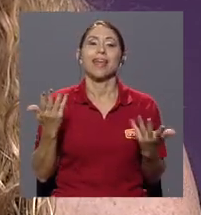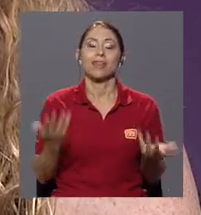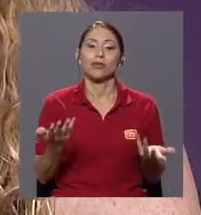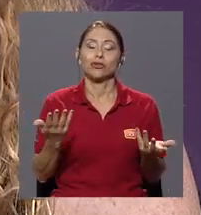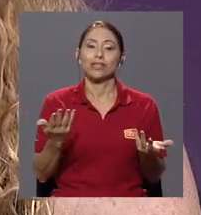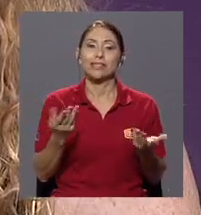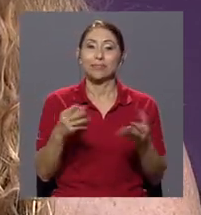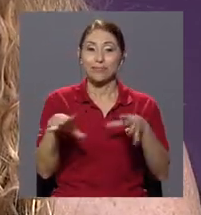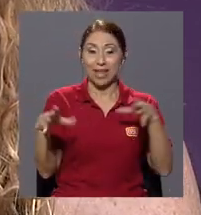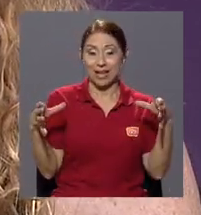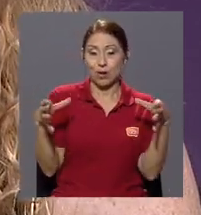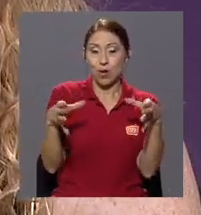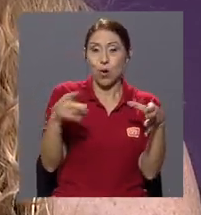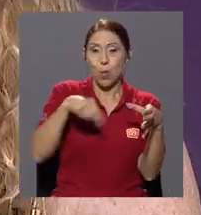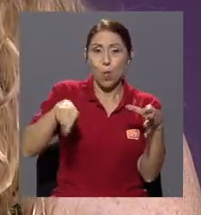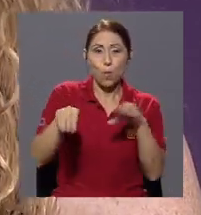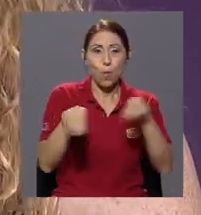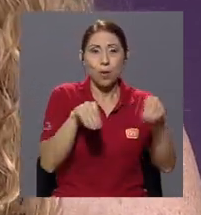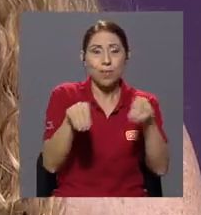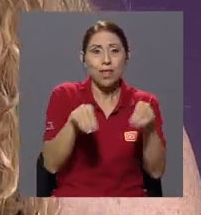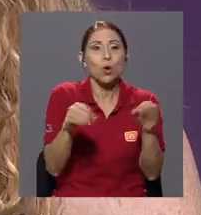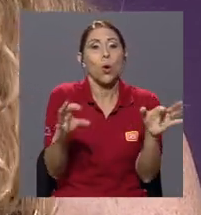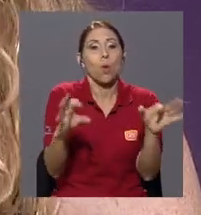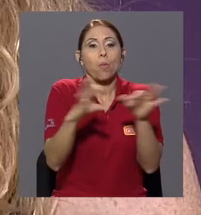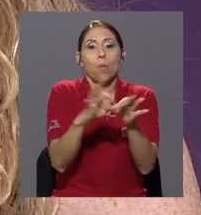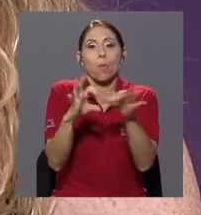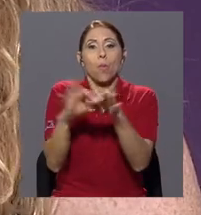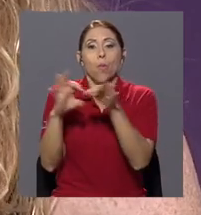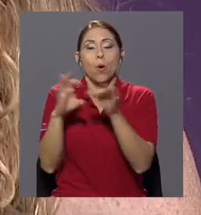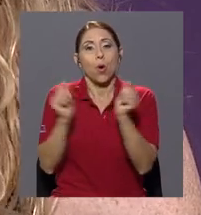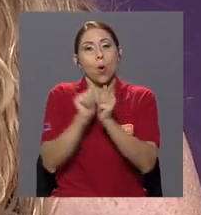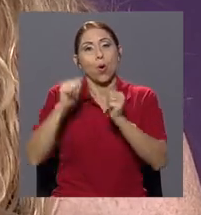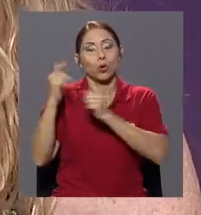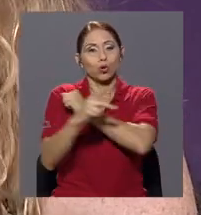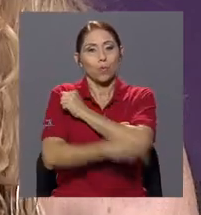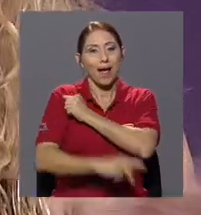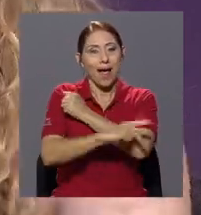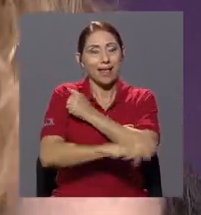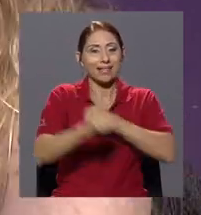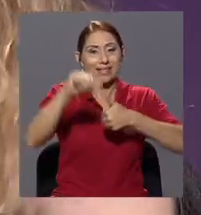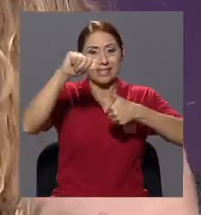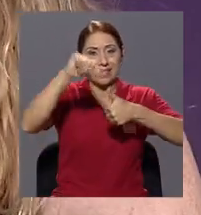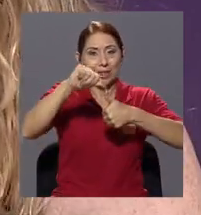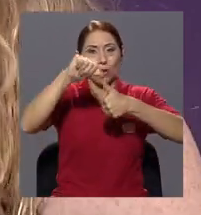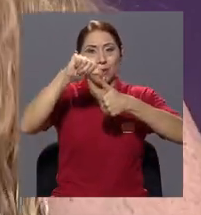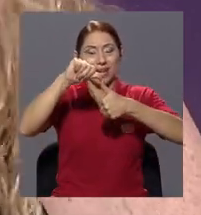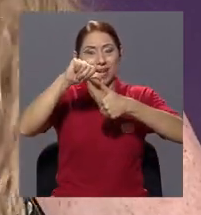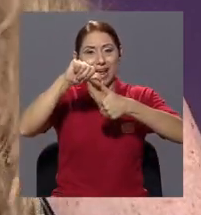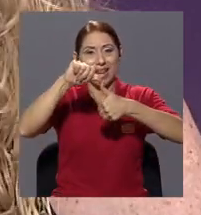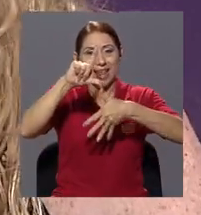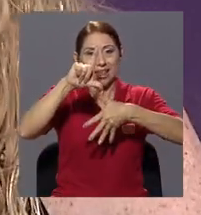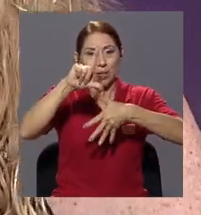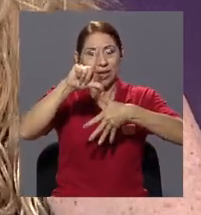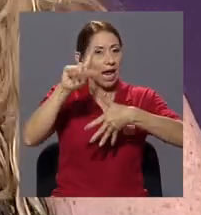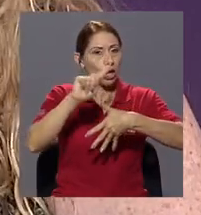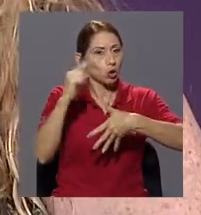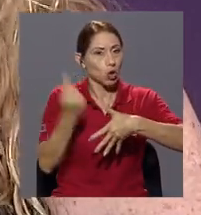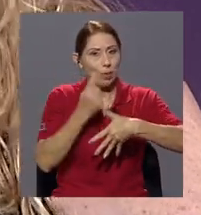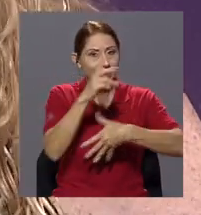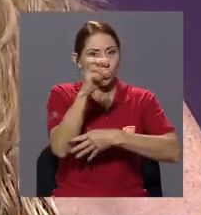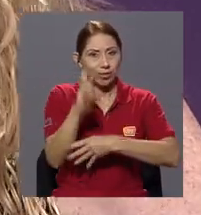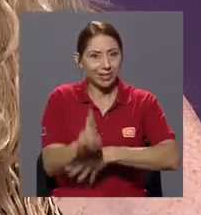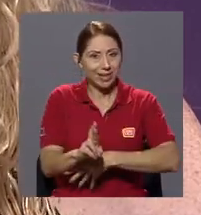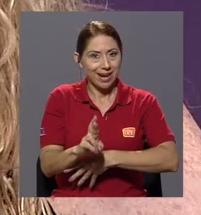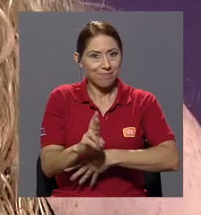entonces el movimiento era junto con muchos otros países en centroamérica y latinoamérica no es solo en costa rica